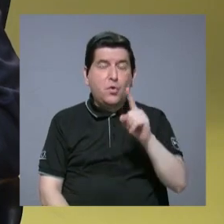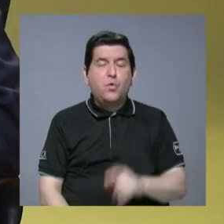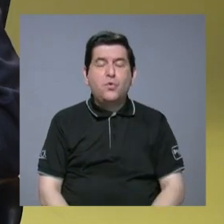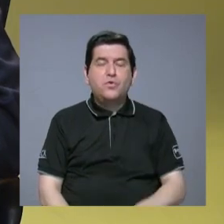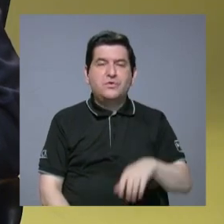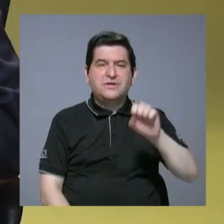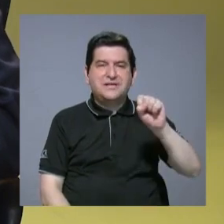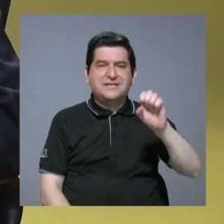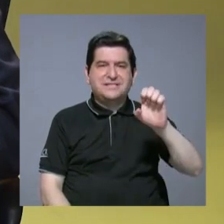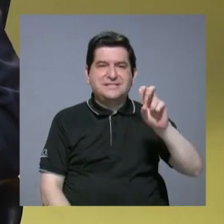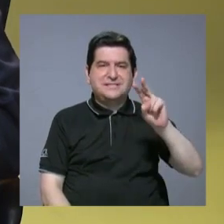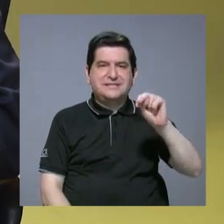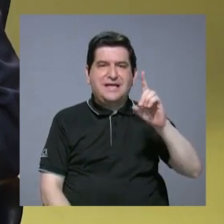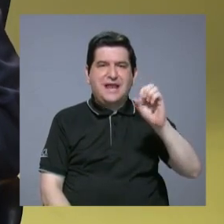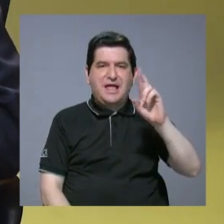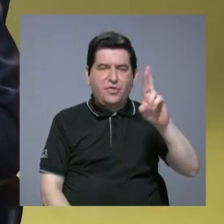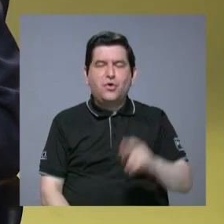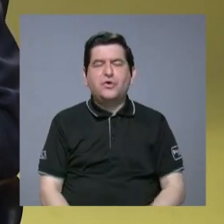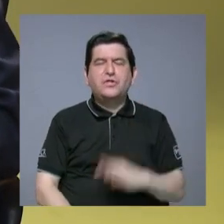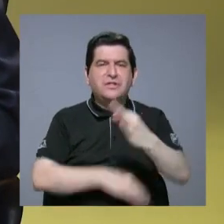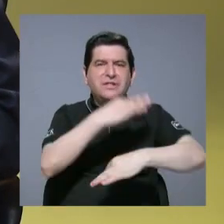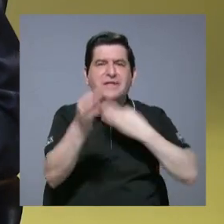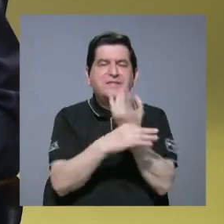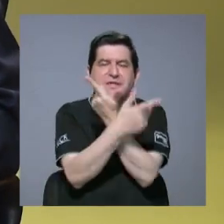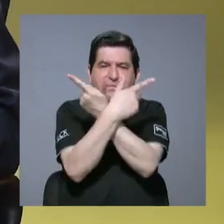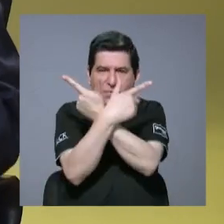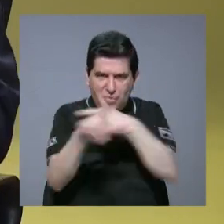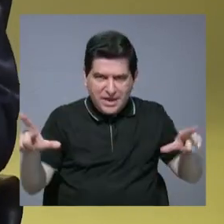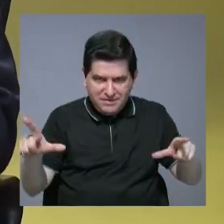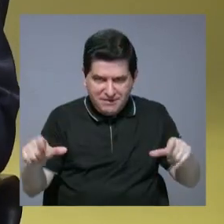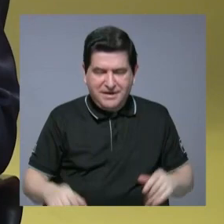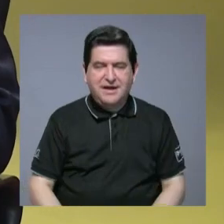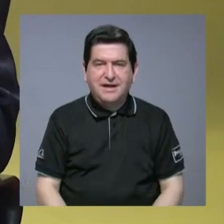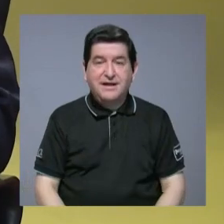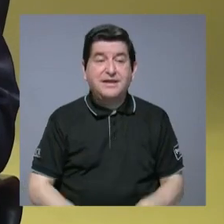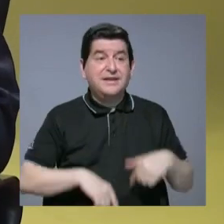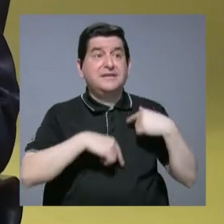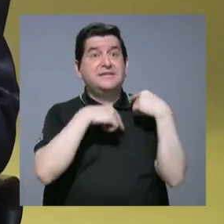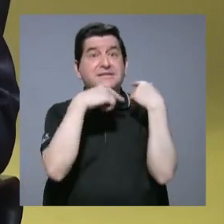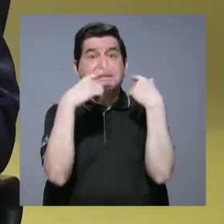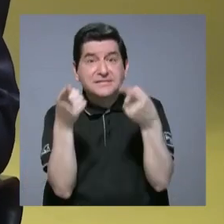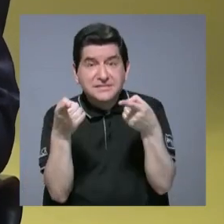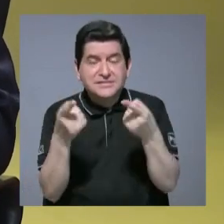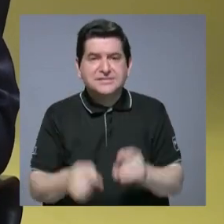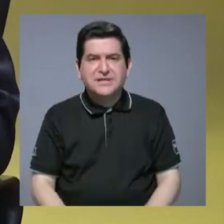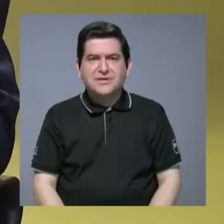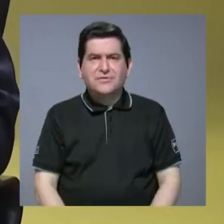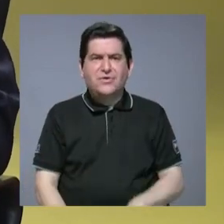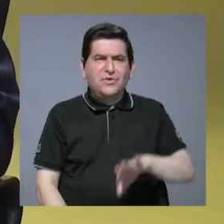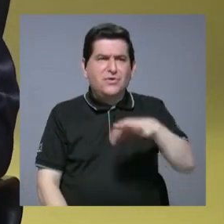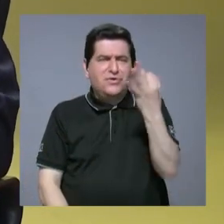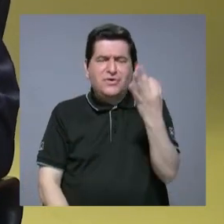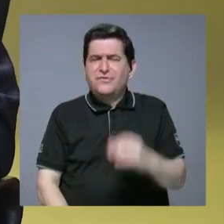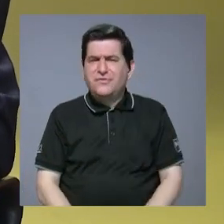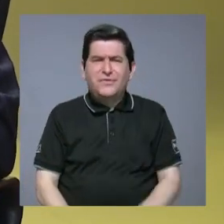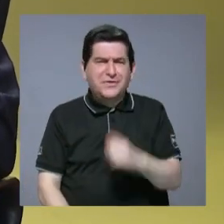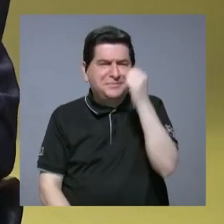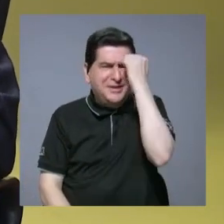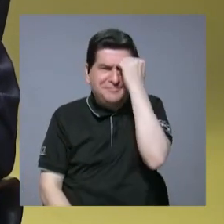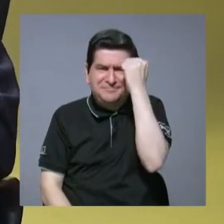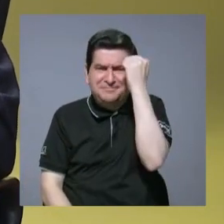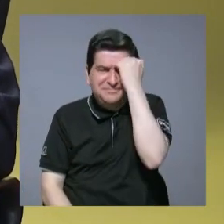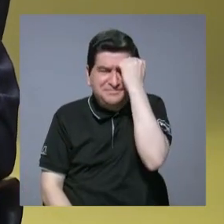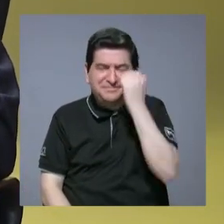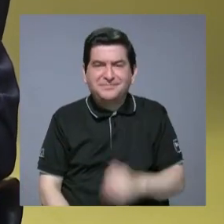senador también muy liberal, pues condujo de una manera un poco absurda a